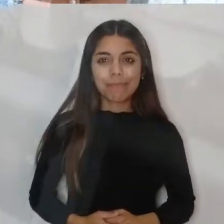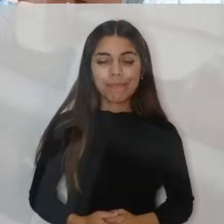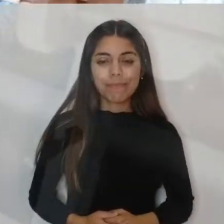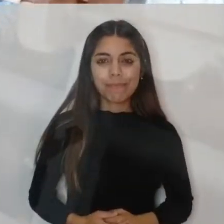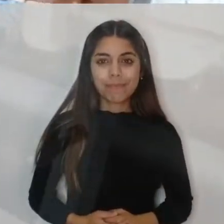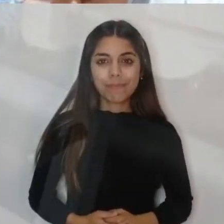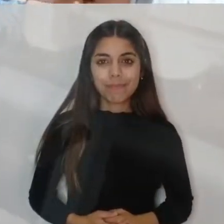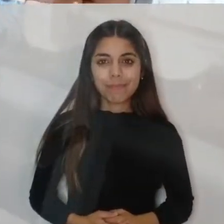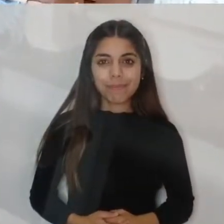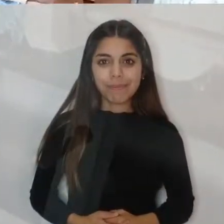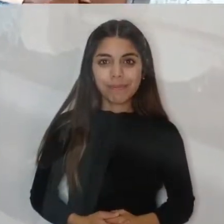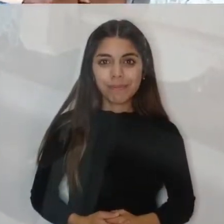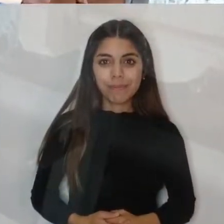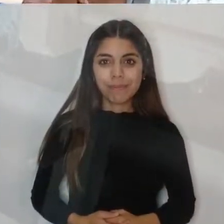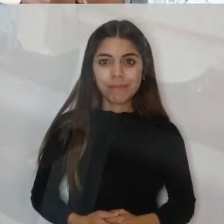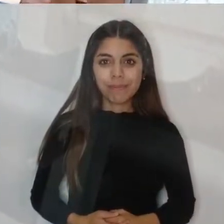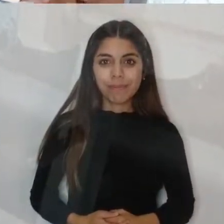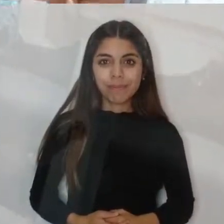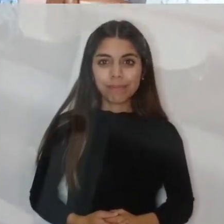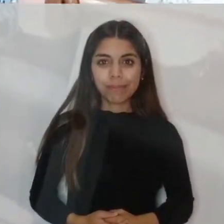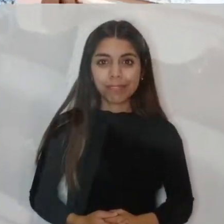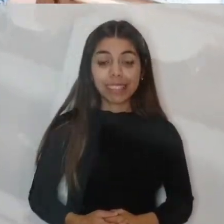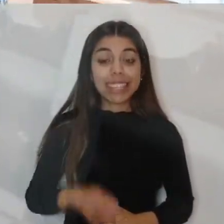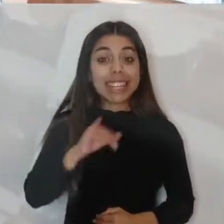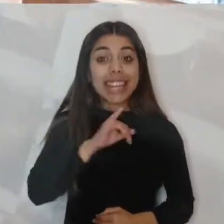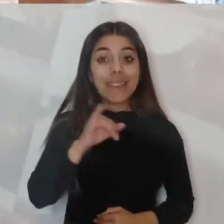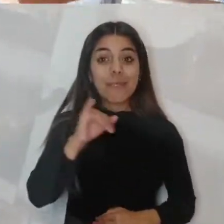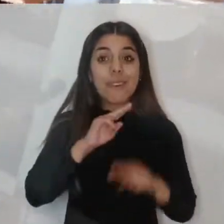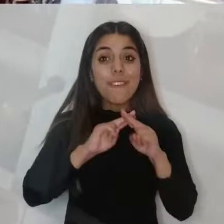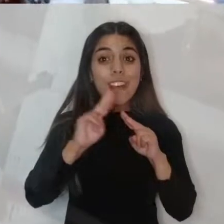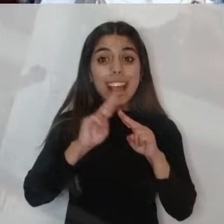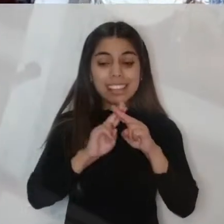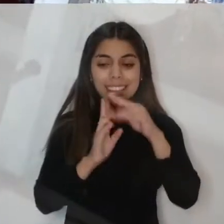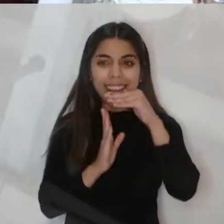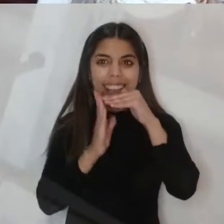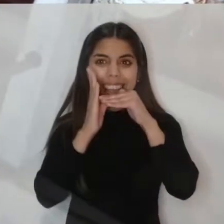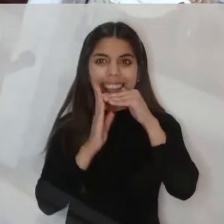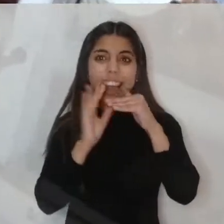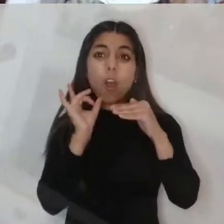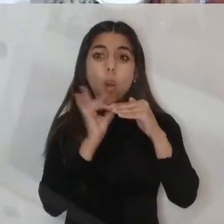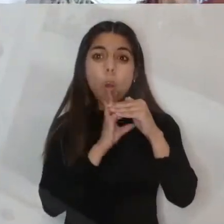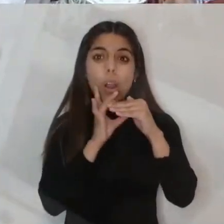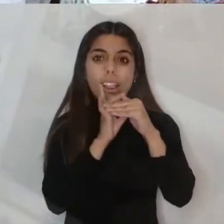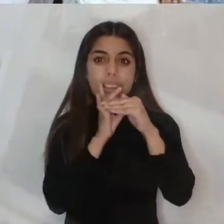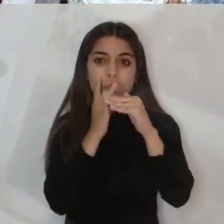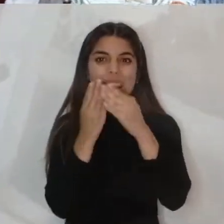Ahí está listo. Y ahora le voy a hacer aquí el cierre, que es del